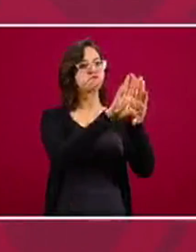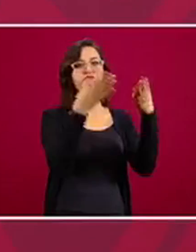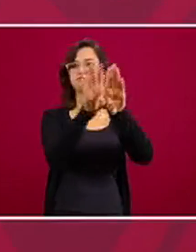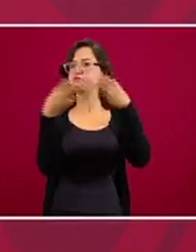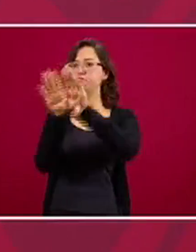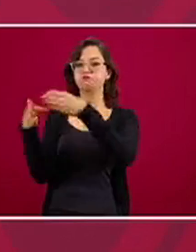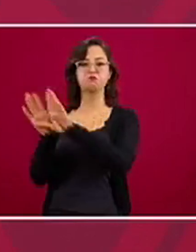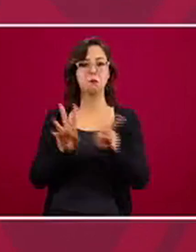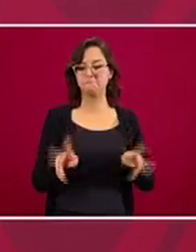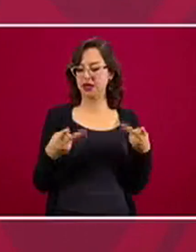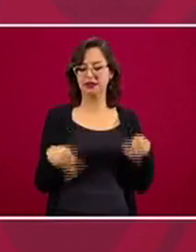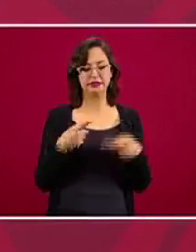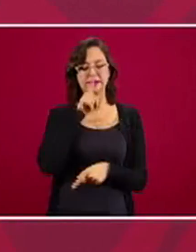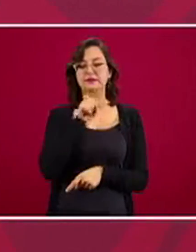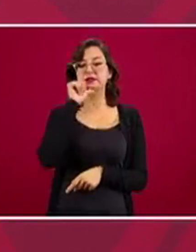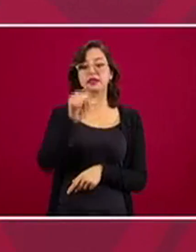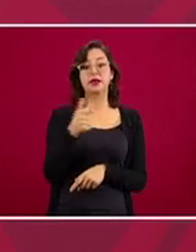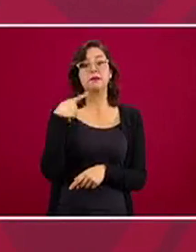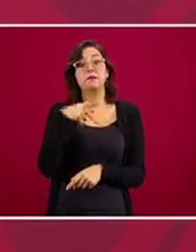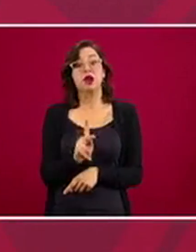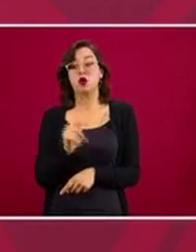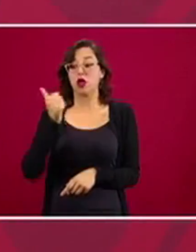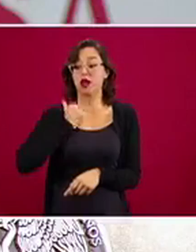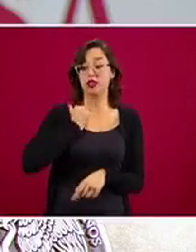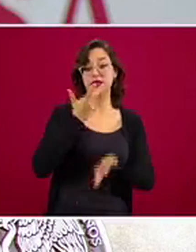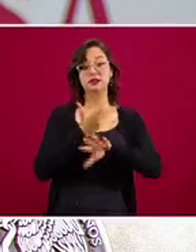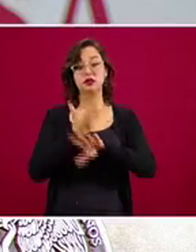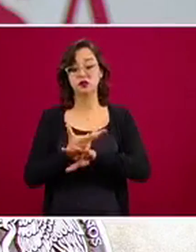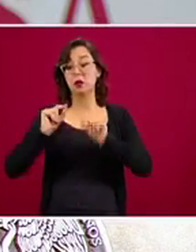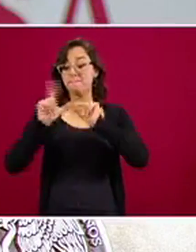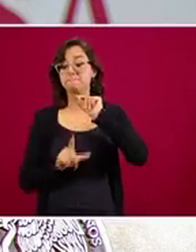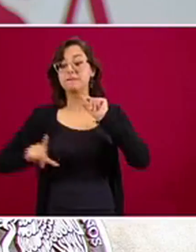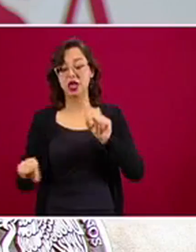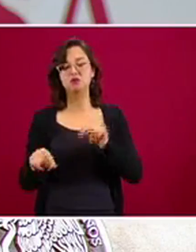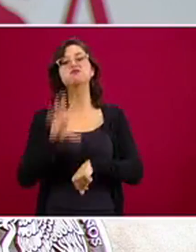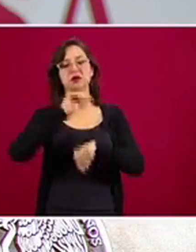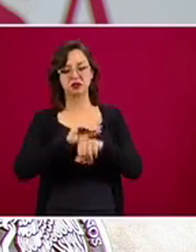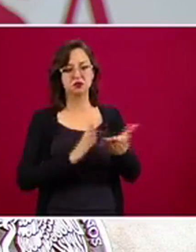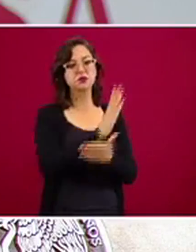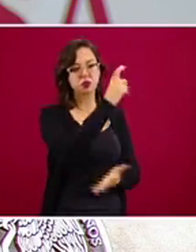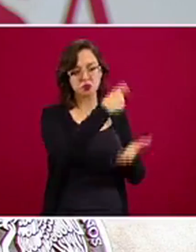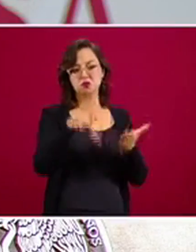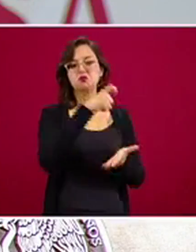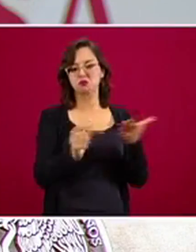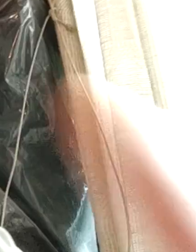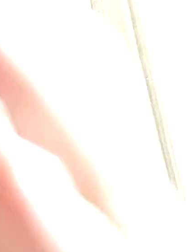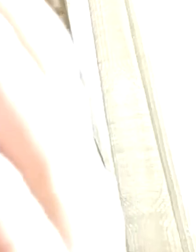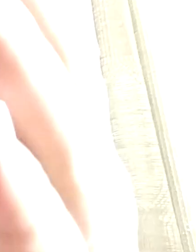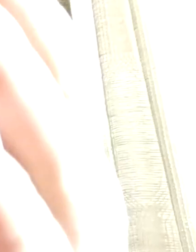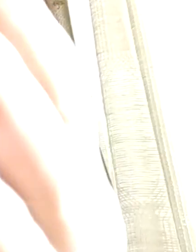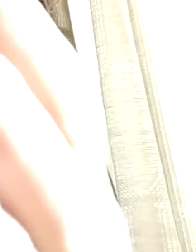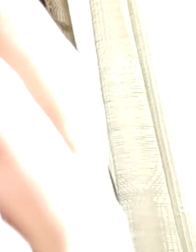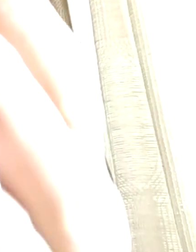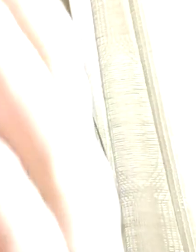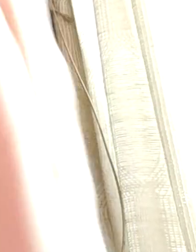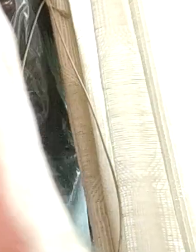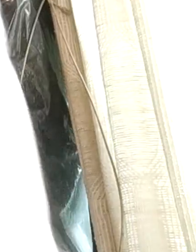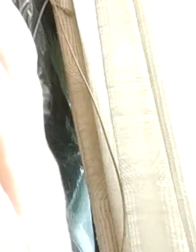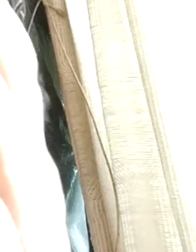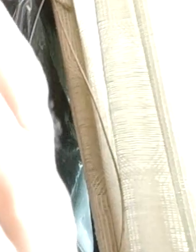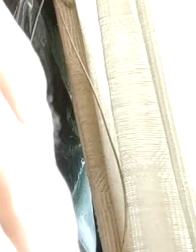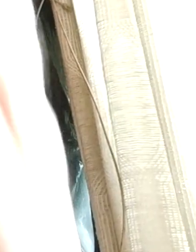de Canadá, la excepción. Y nosotros podemos adquirir en Estados Unidos el equipo que se requiere. Los